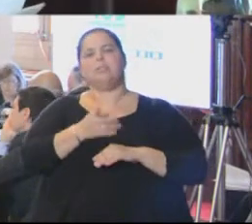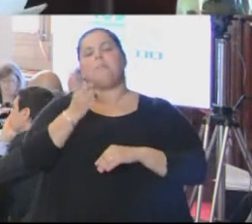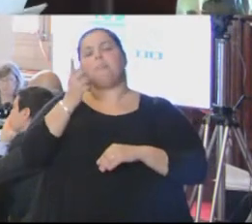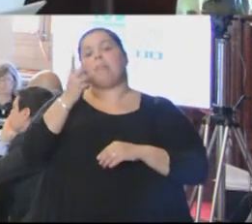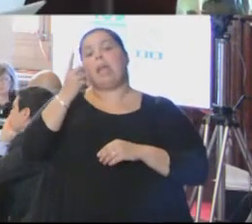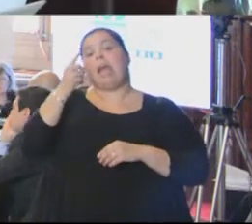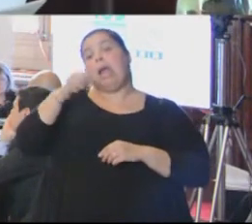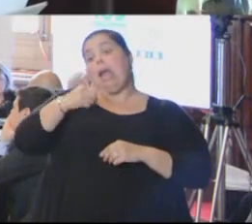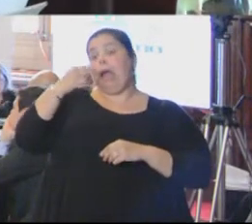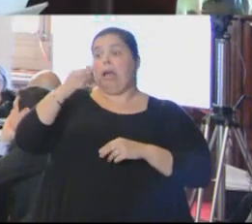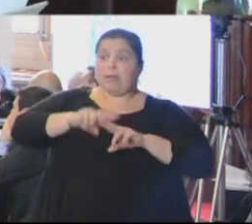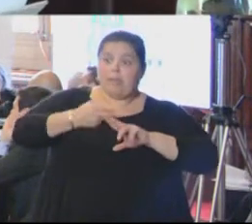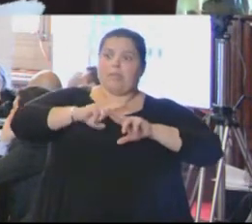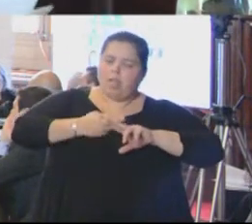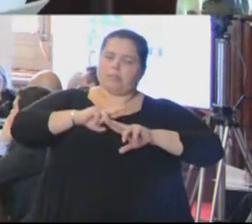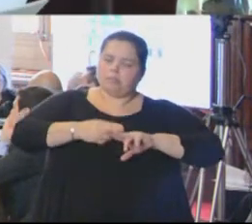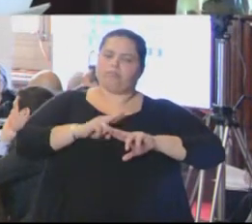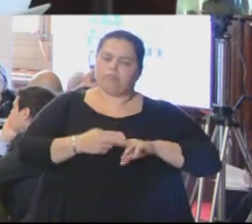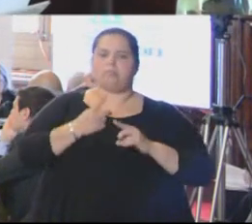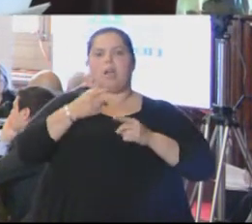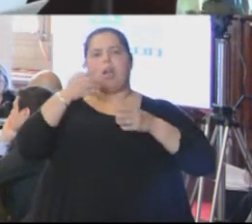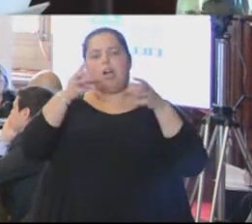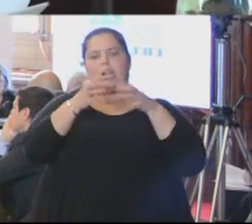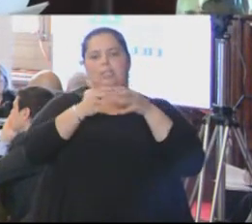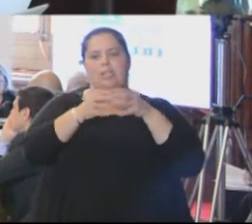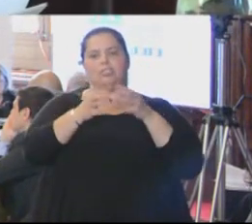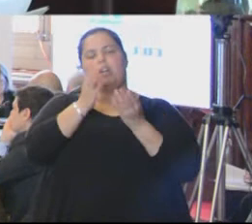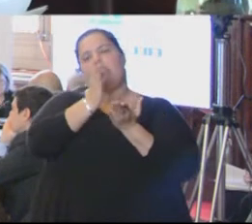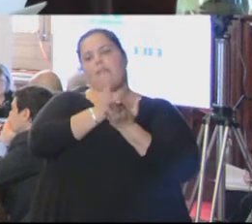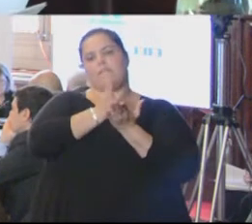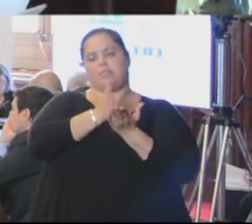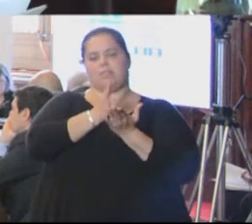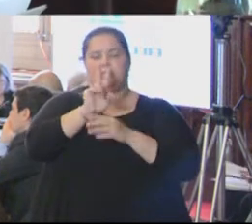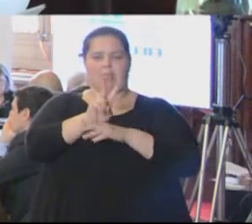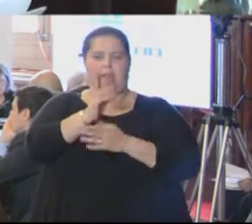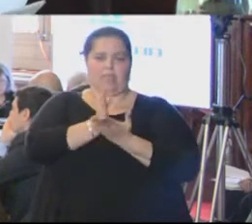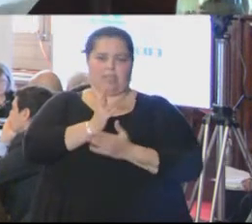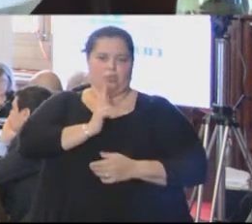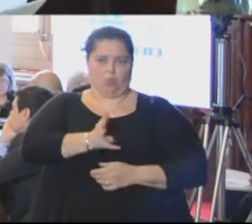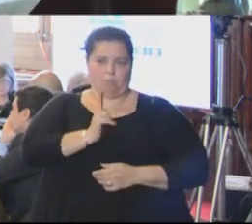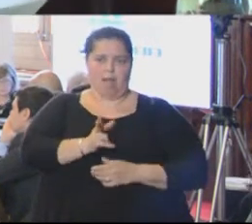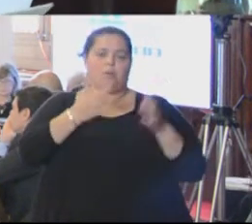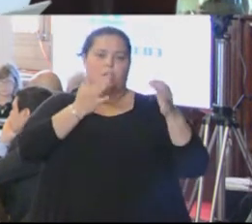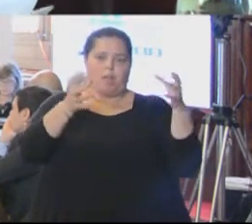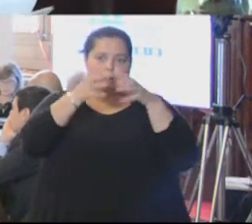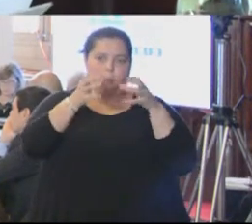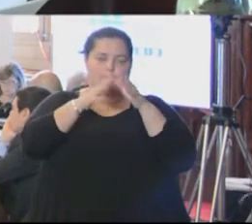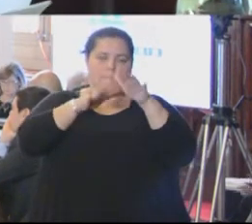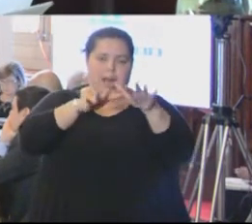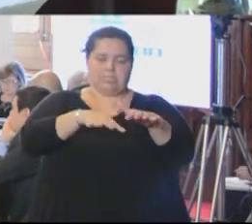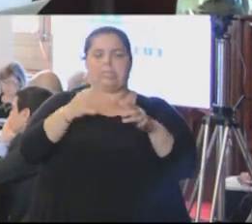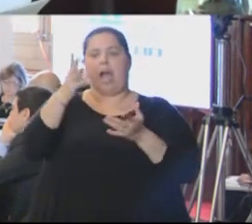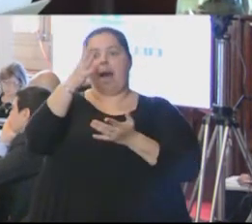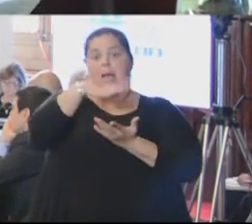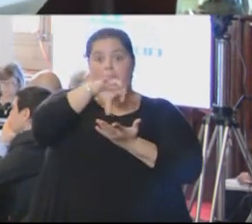En reiteradas oportunidades, organizaciones defensoras de derechos humanos y movimientos sociales, como la Marcha Patriótica y sus organizaciones